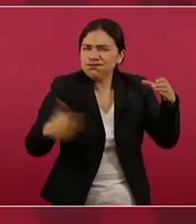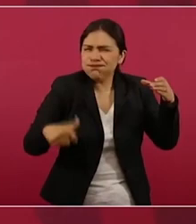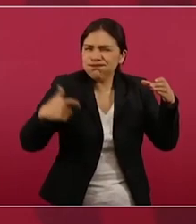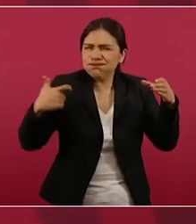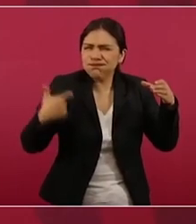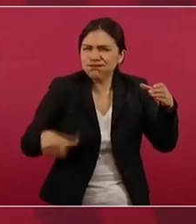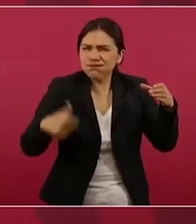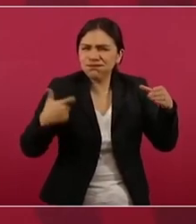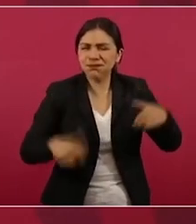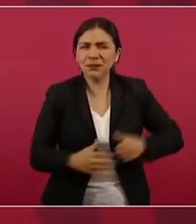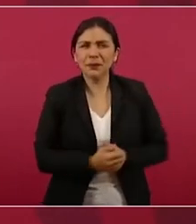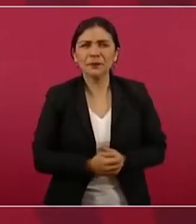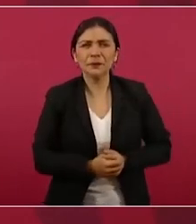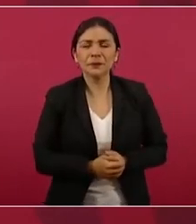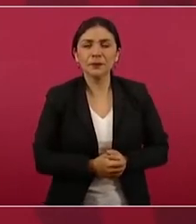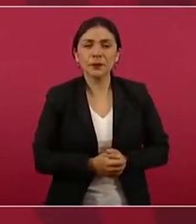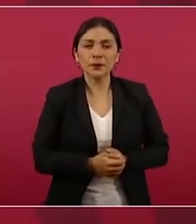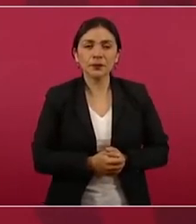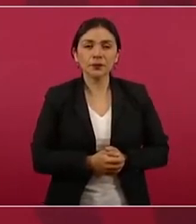La mayoría